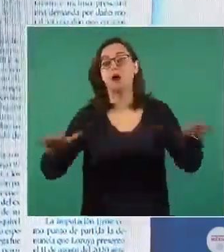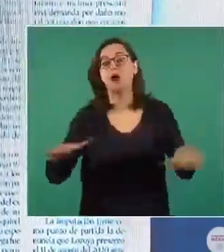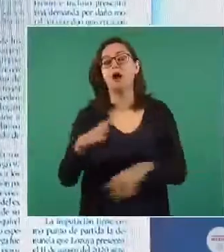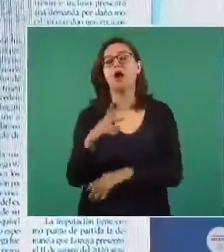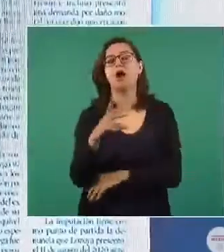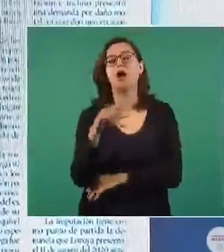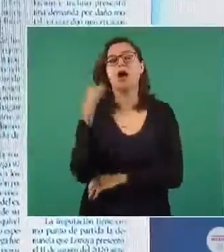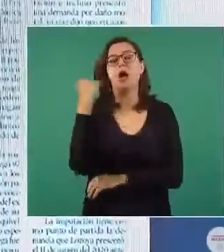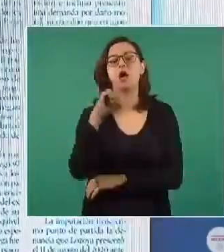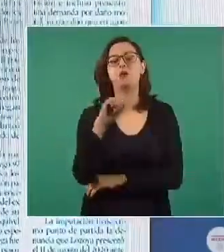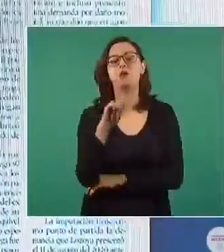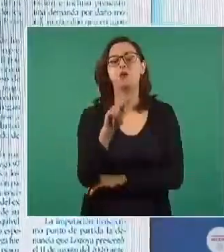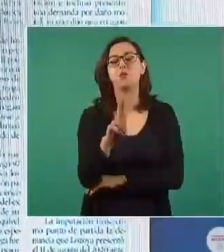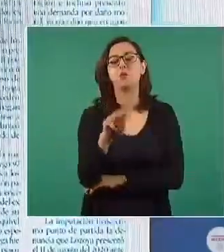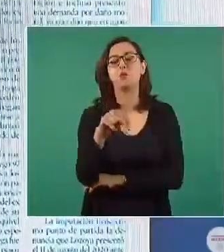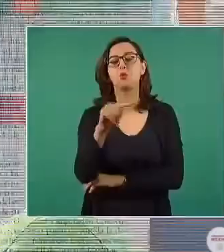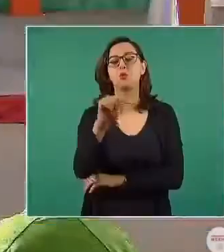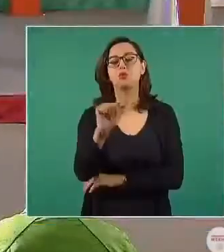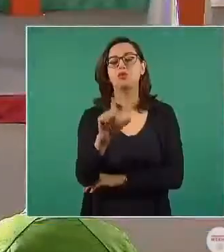que se los había entregado